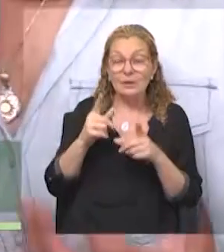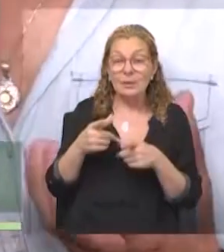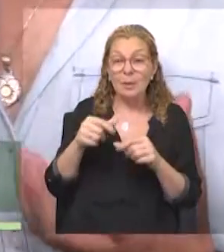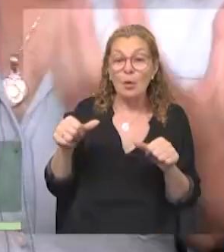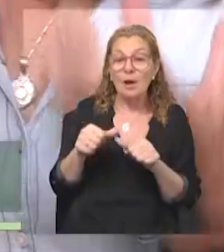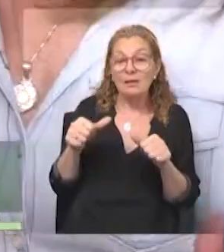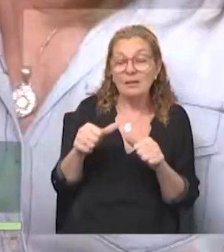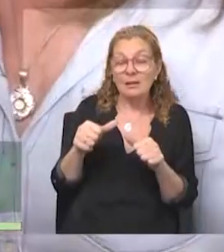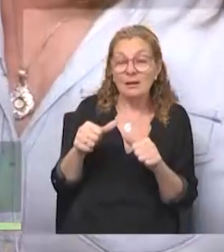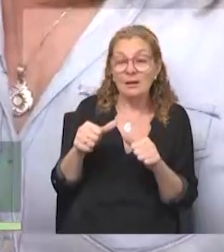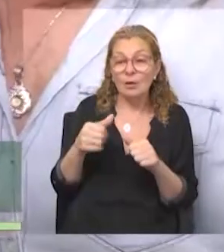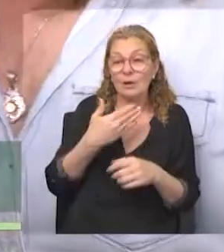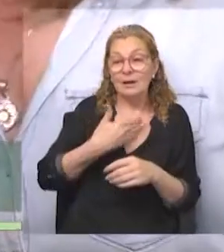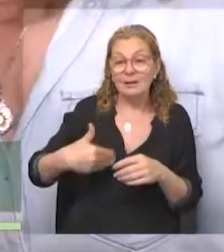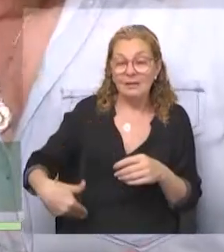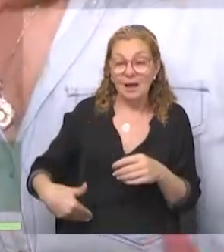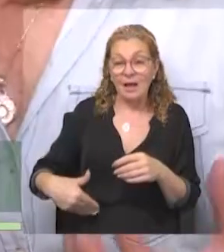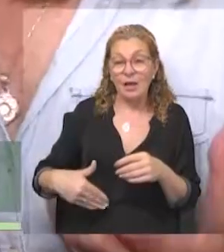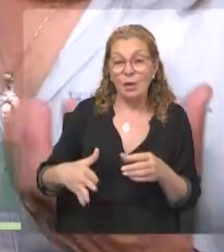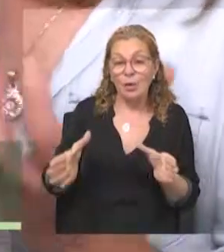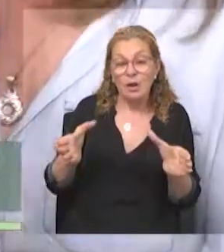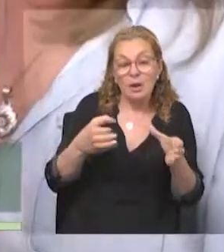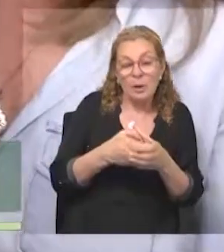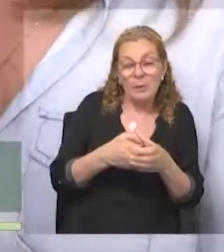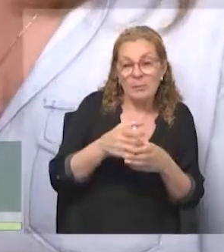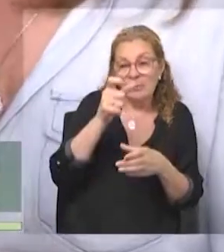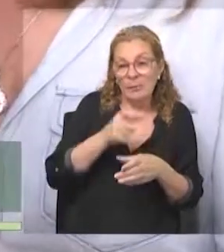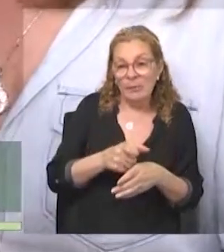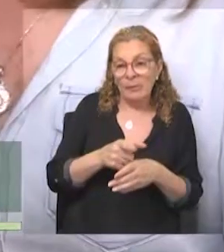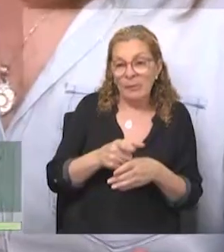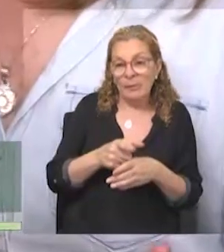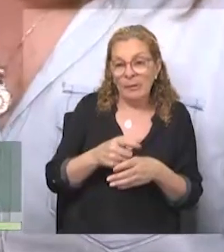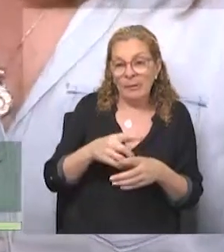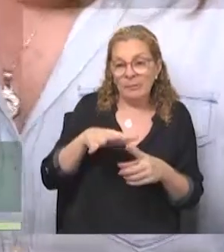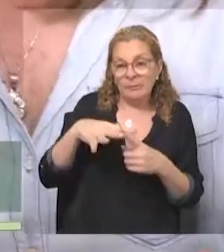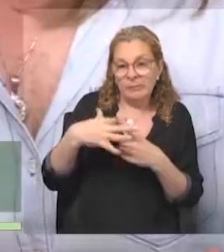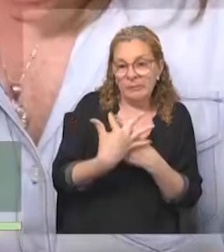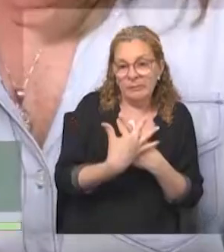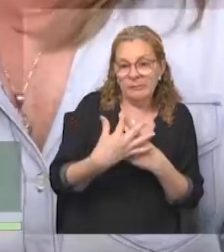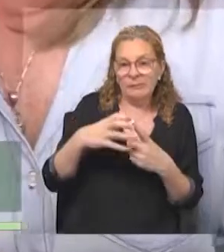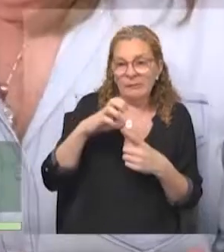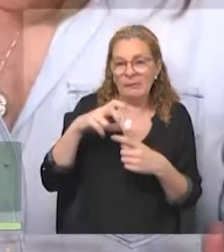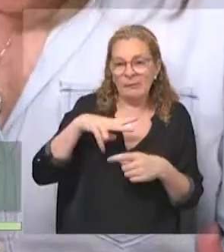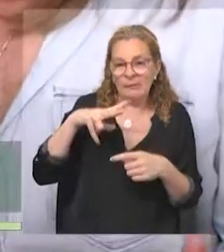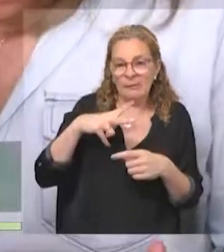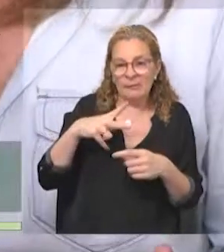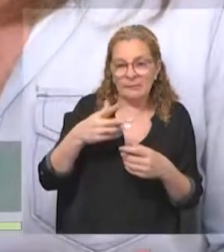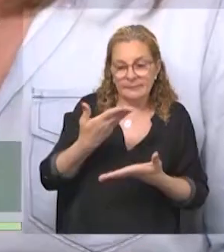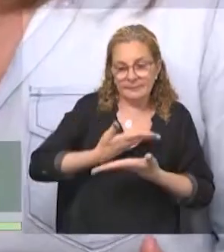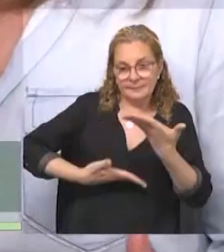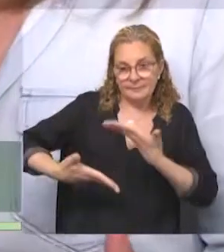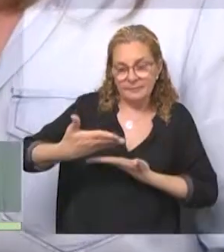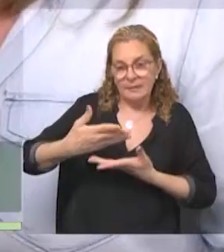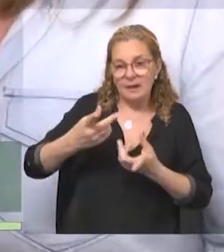generar con el estado con la comunidad con el ámbito privado eh Esa sinergia